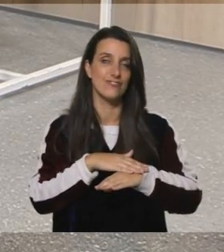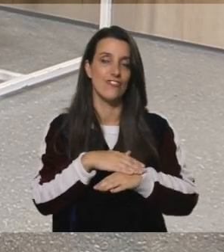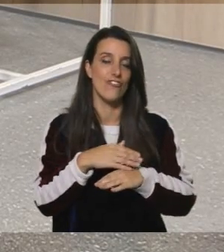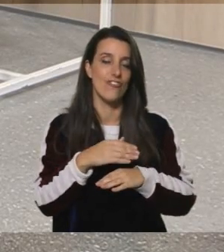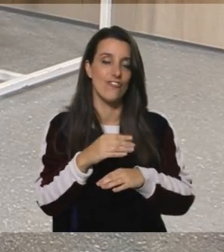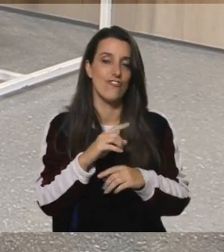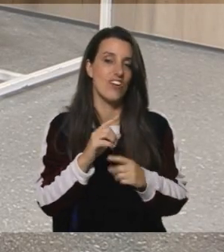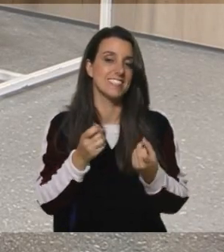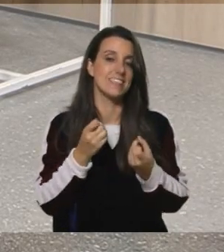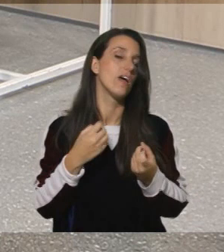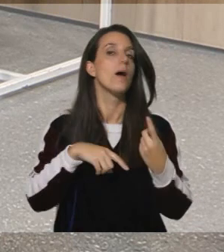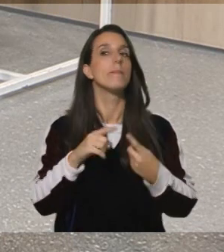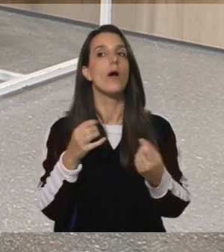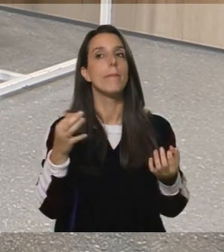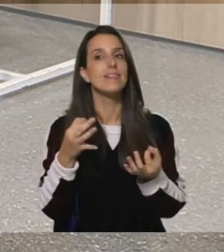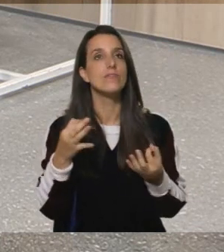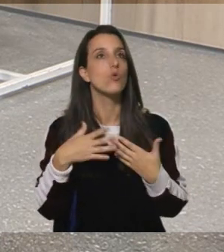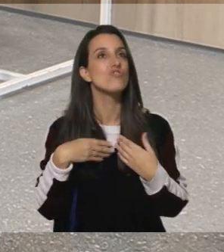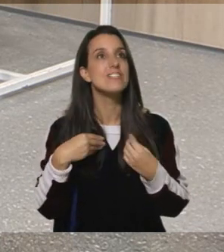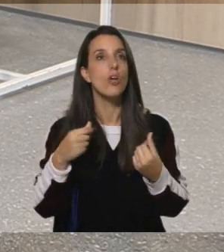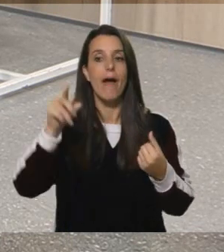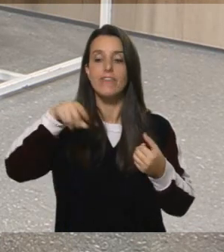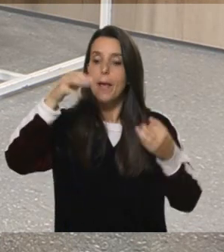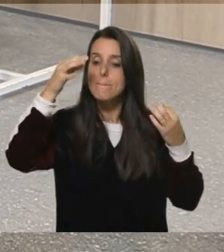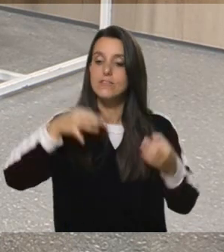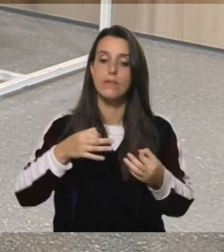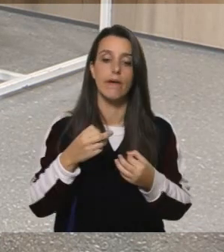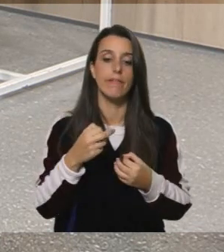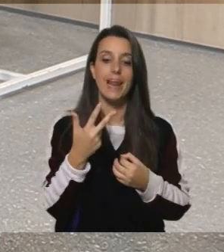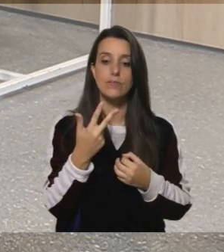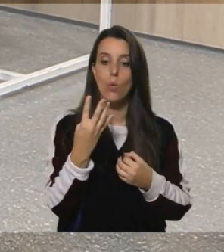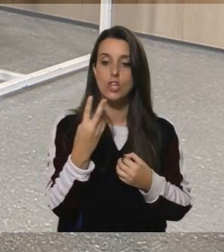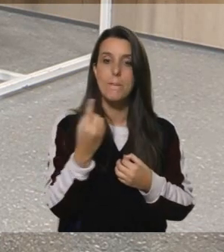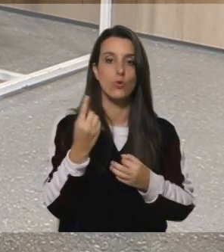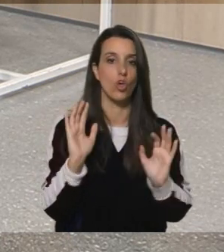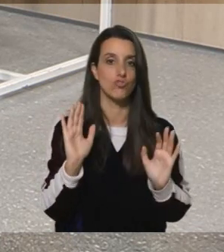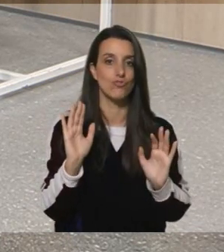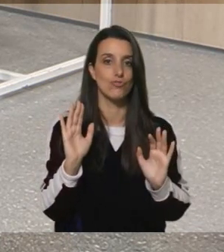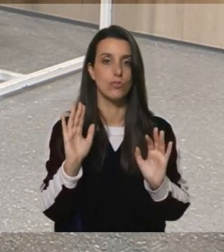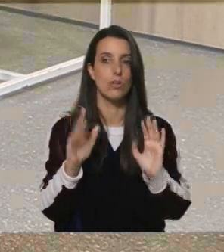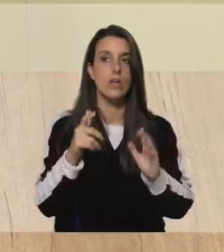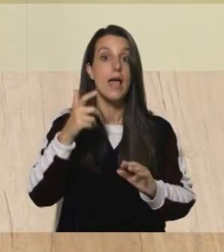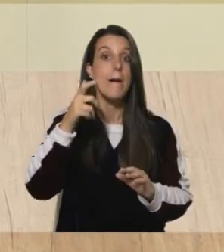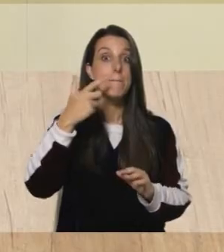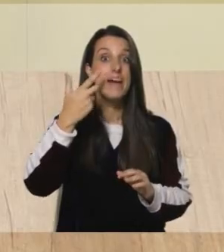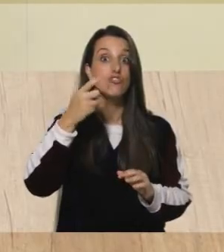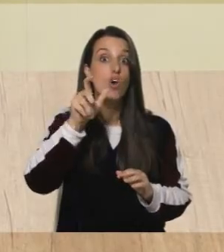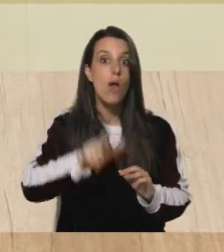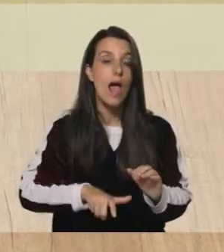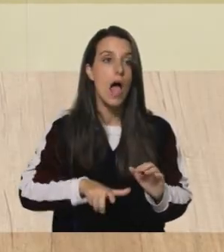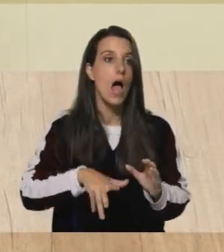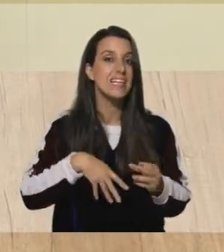exactamente o sea es específico un síntoma que se da de repente tres cuatro minutos y la persona presenta